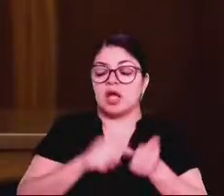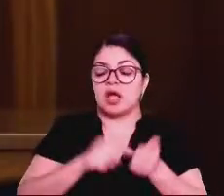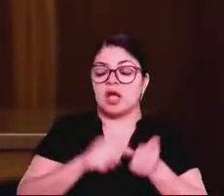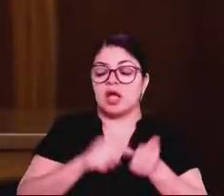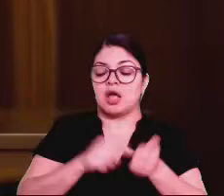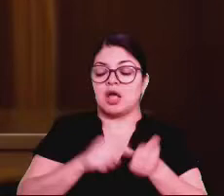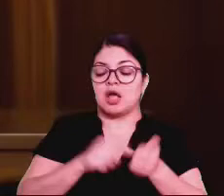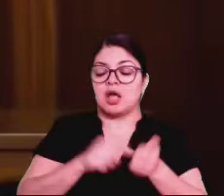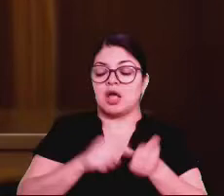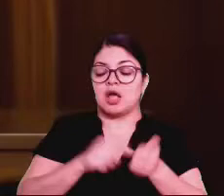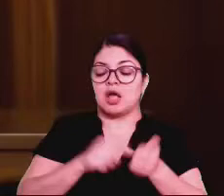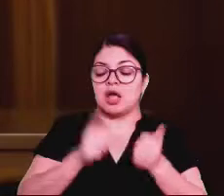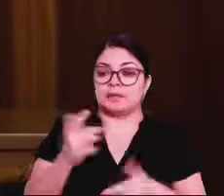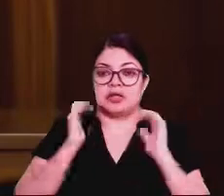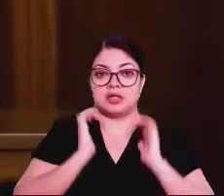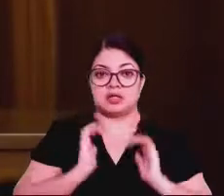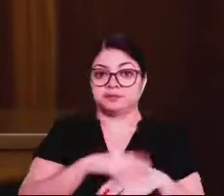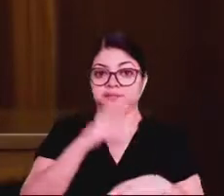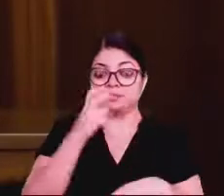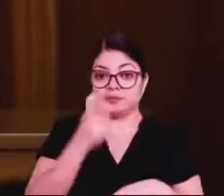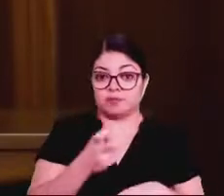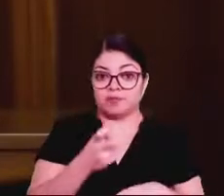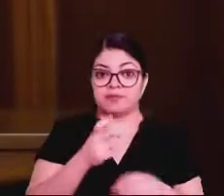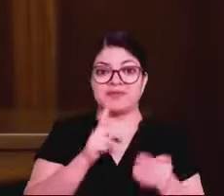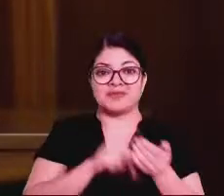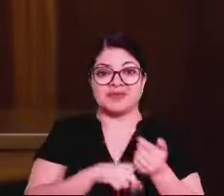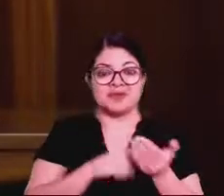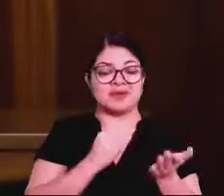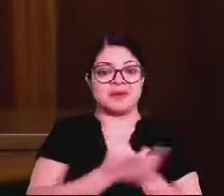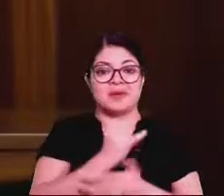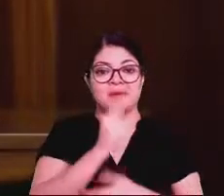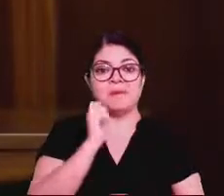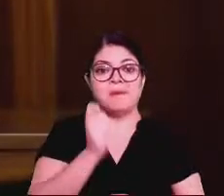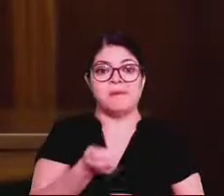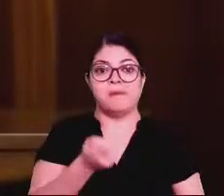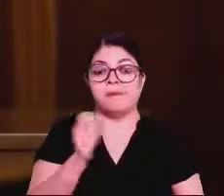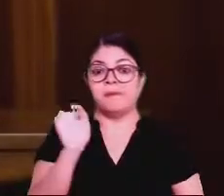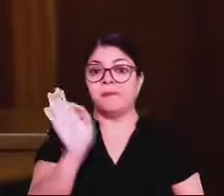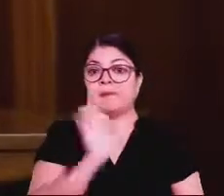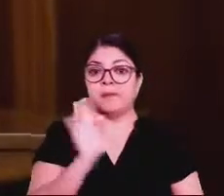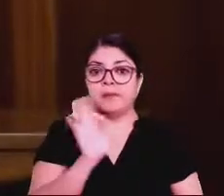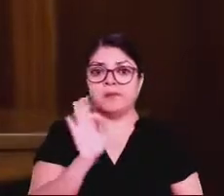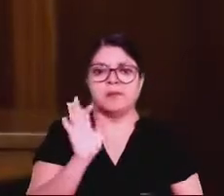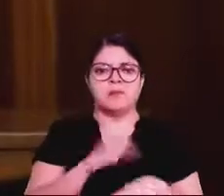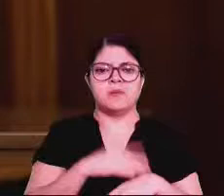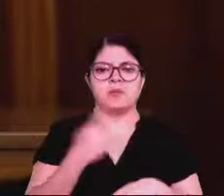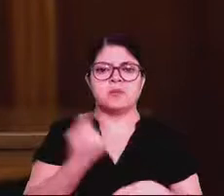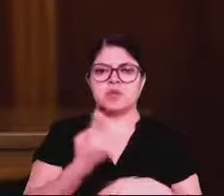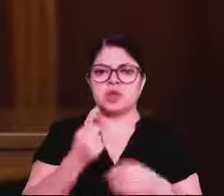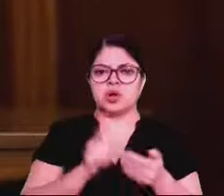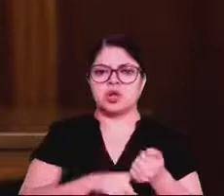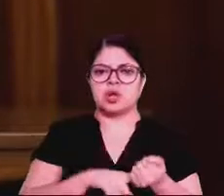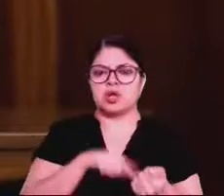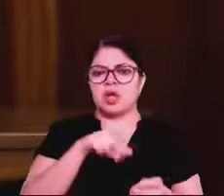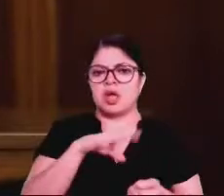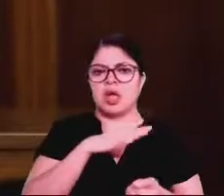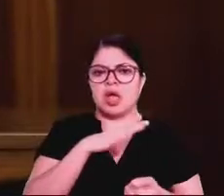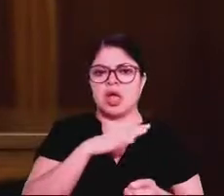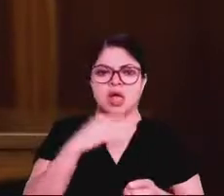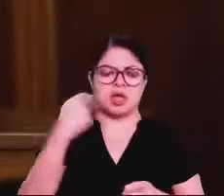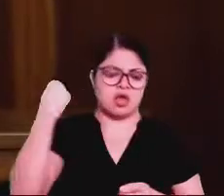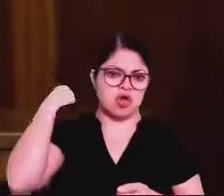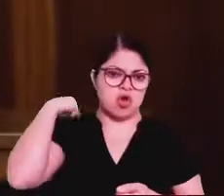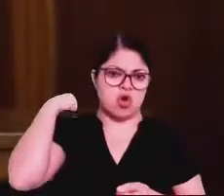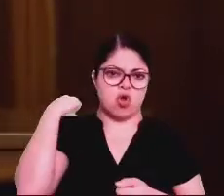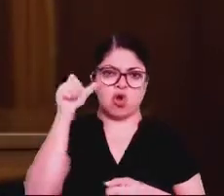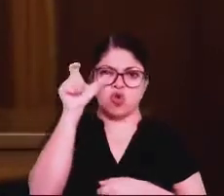Especialistas en traumatología determinan que las posibles causas de alteraciones en la columna